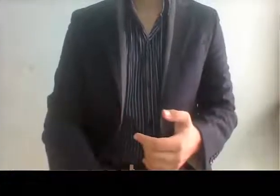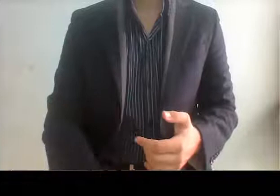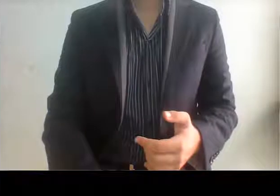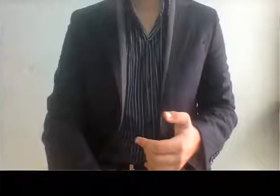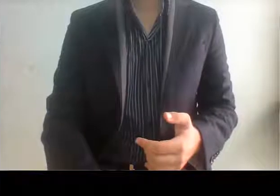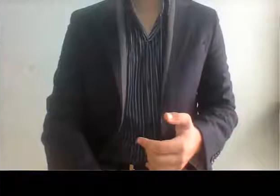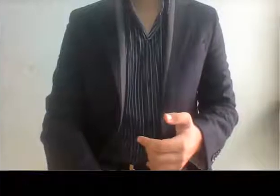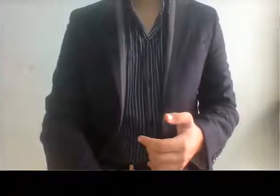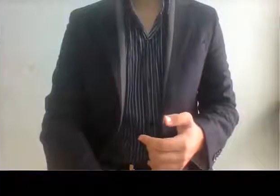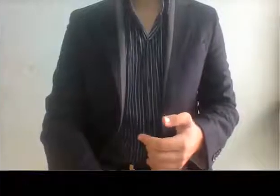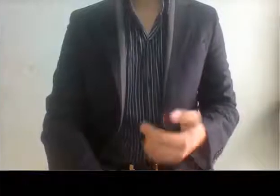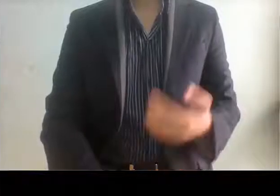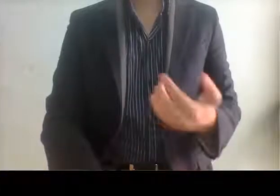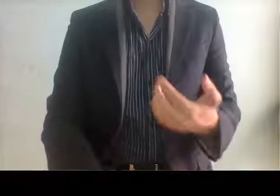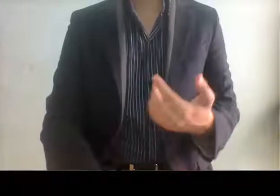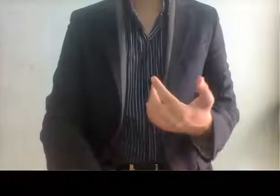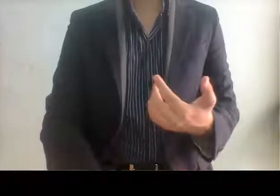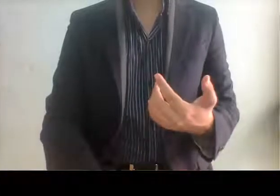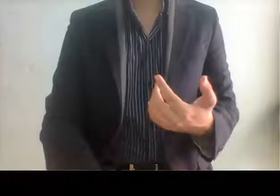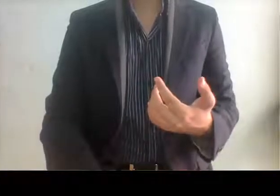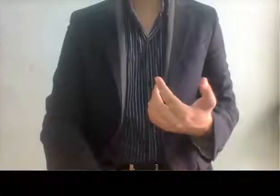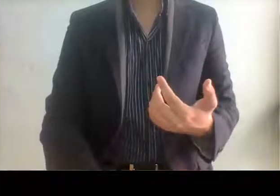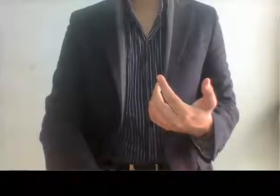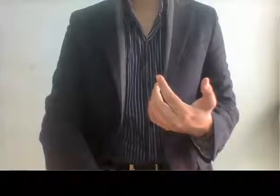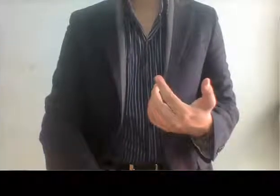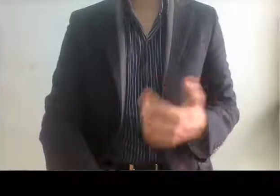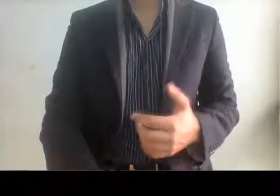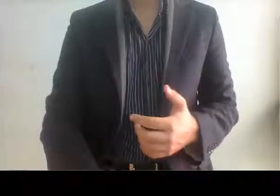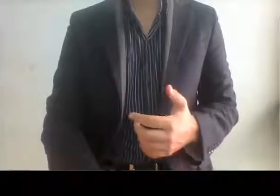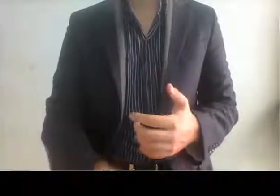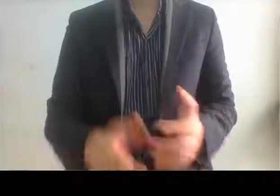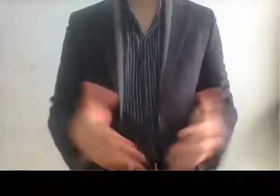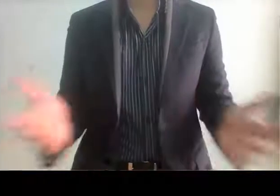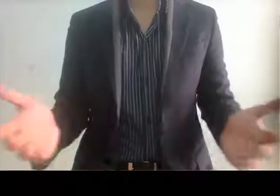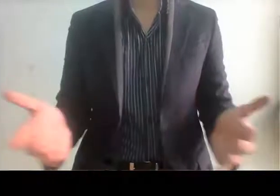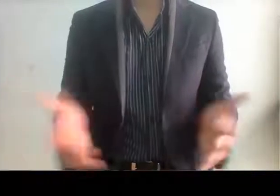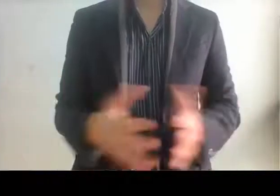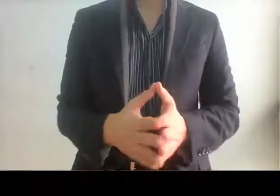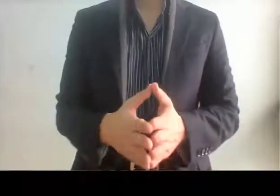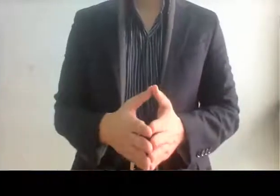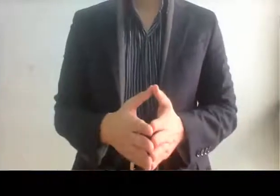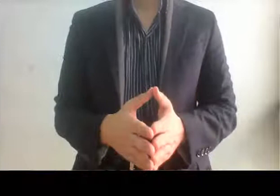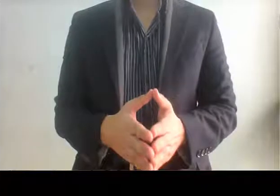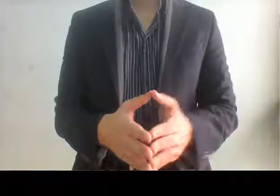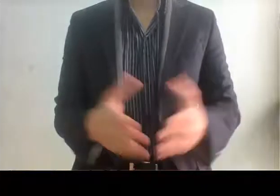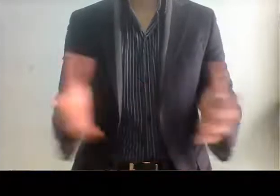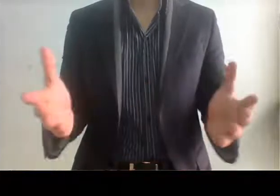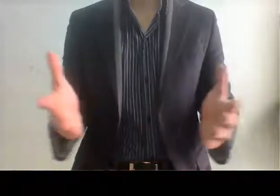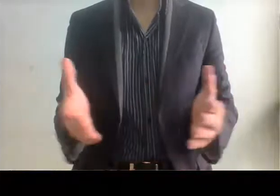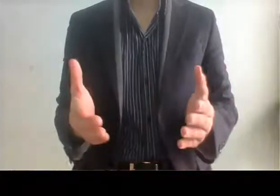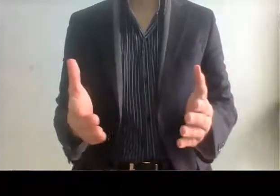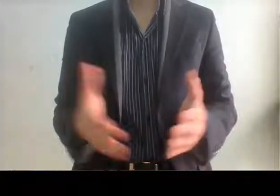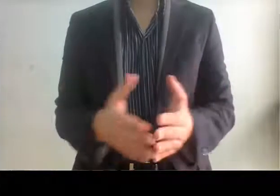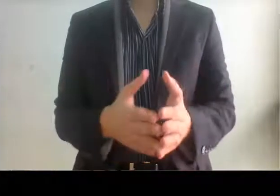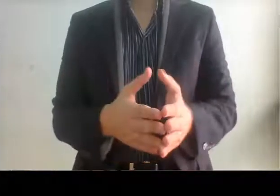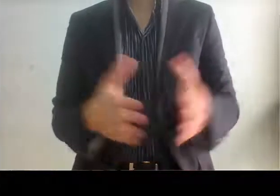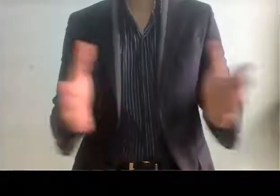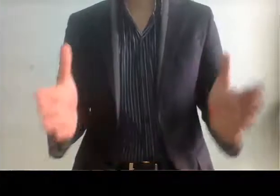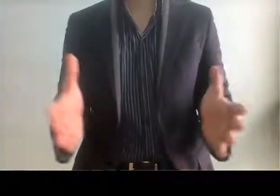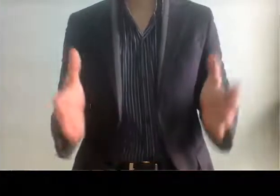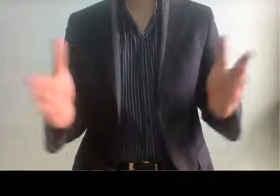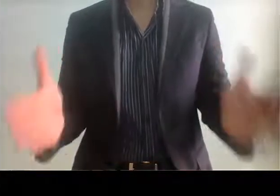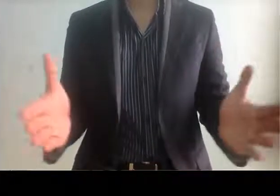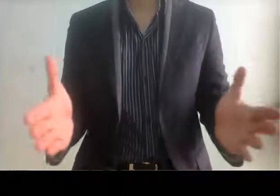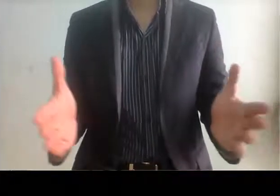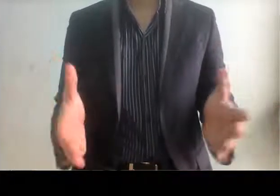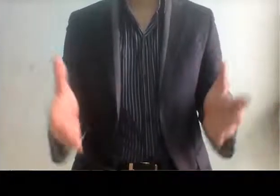muy buenas noticias. Además, pues les repito, se habla de que se tendrá un ahorro de alrededor del 70% pues en la compra de respiradores y pues, se van